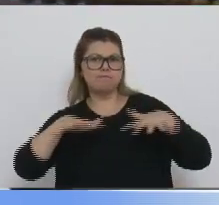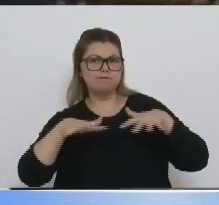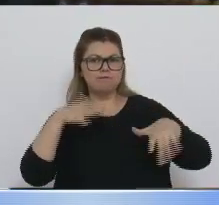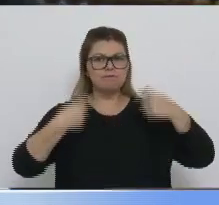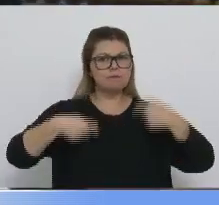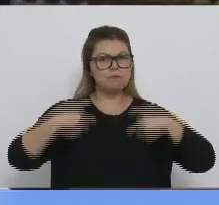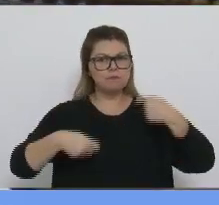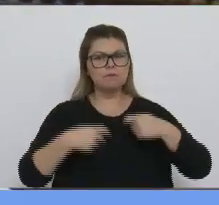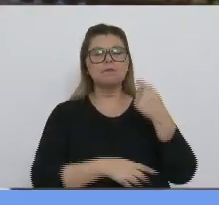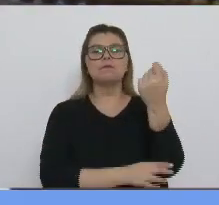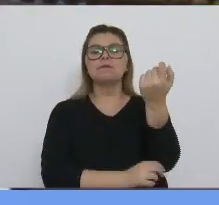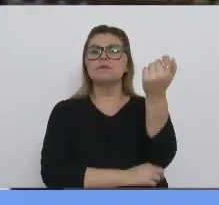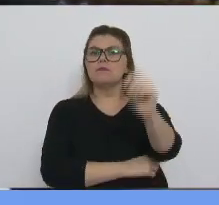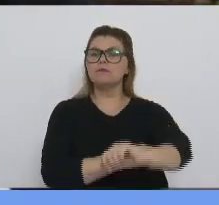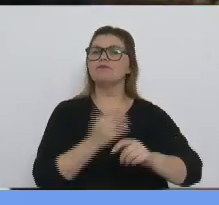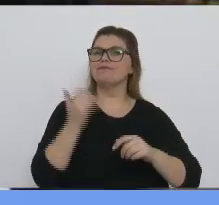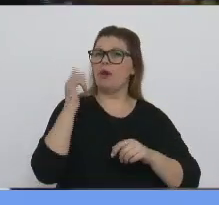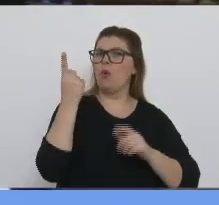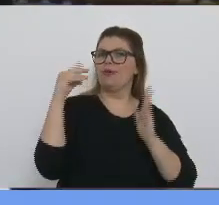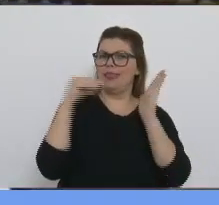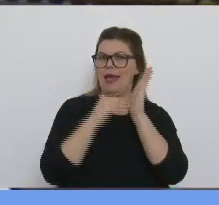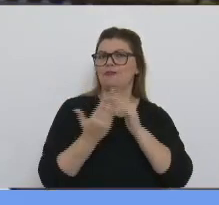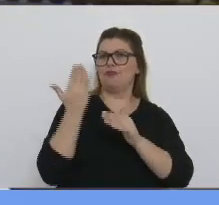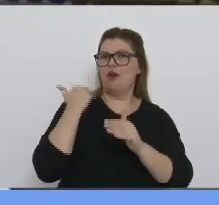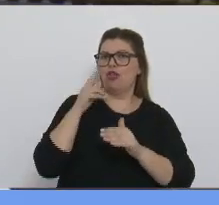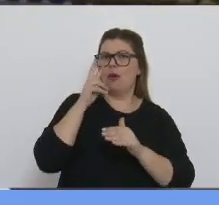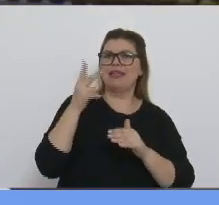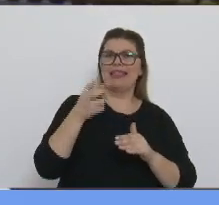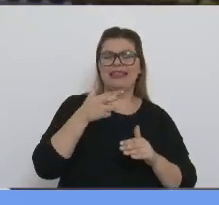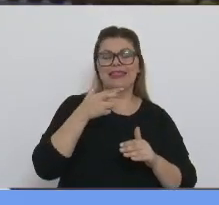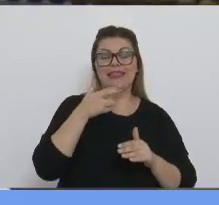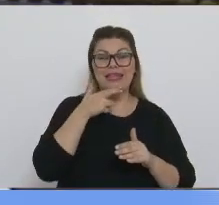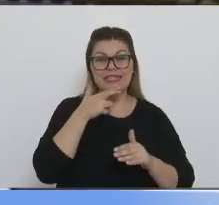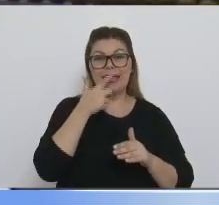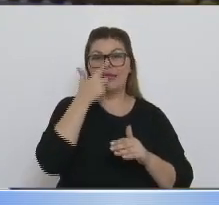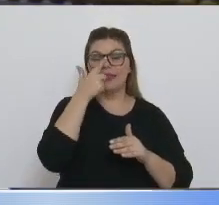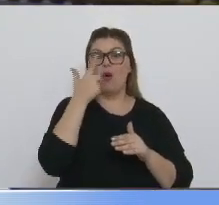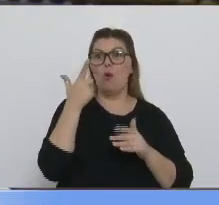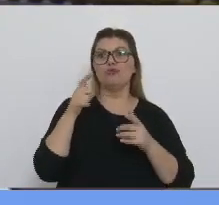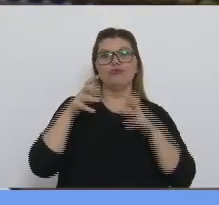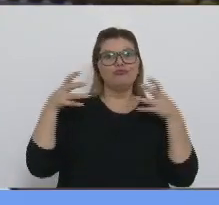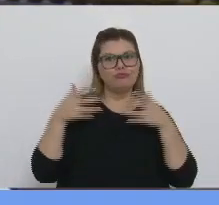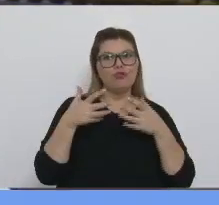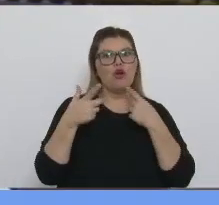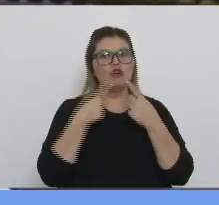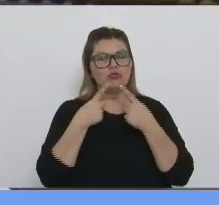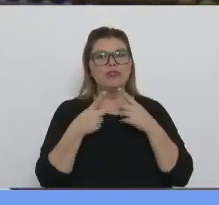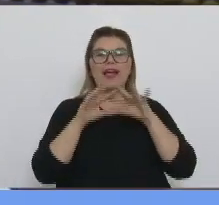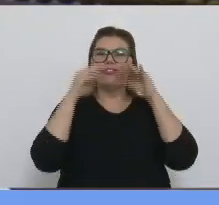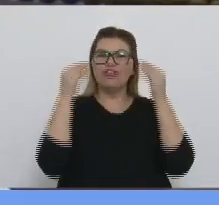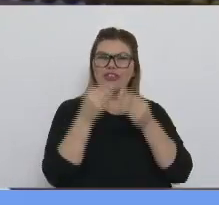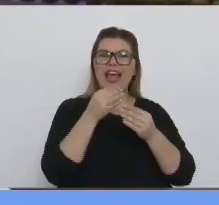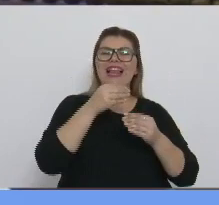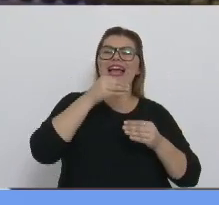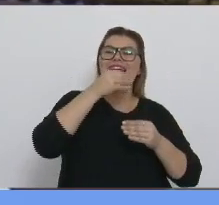2017 una consultora que es un muy buen informe el 2017 hubieron 57 1 millón